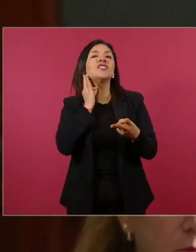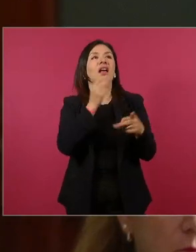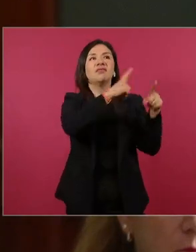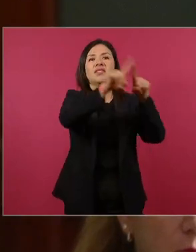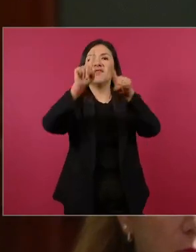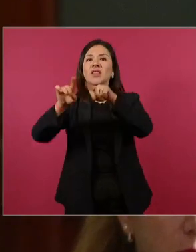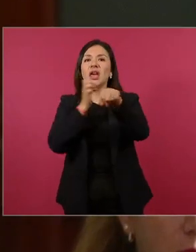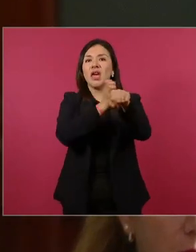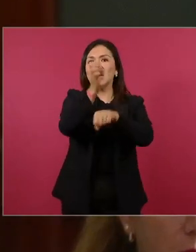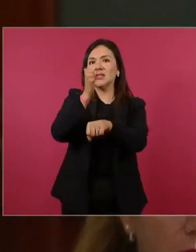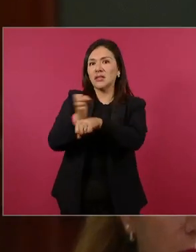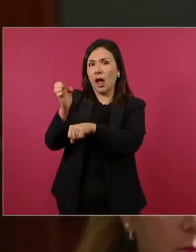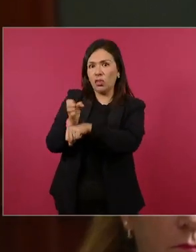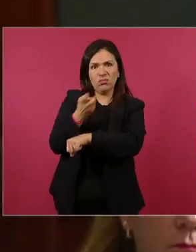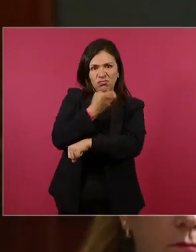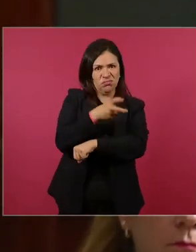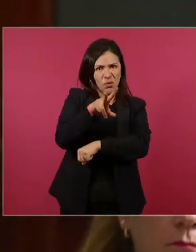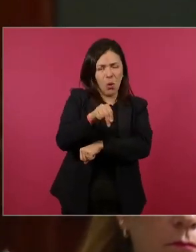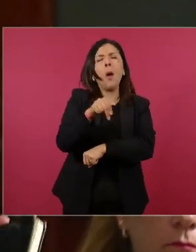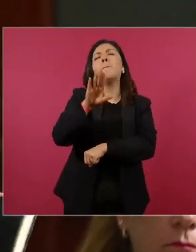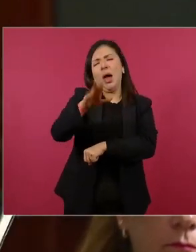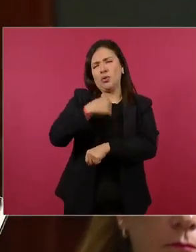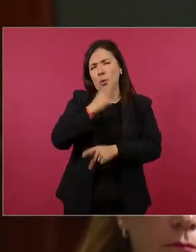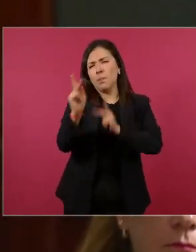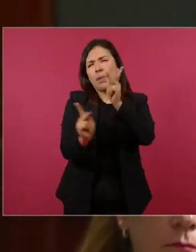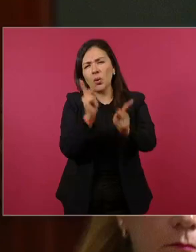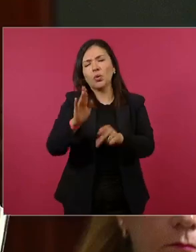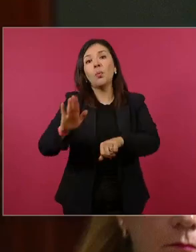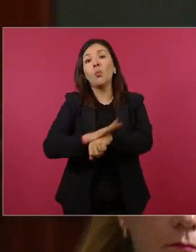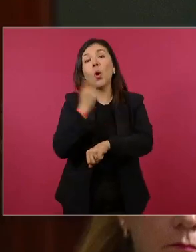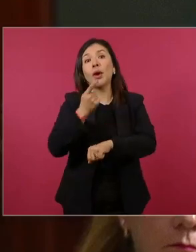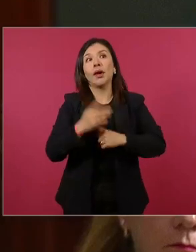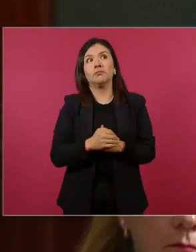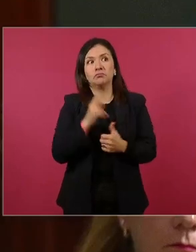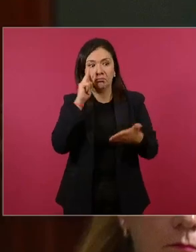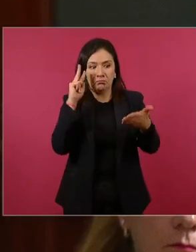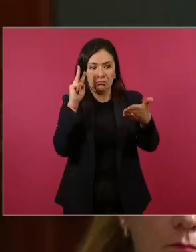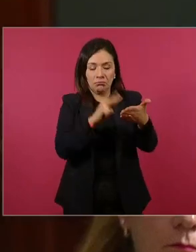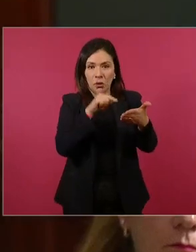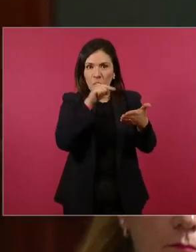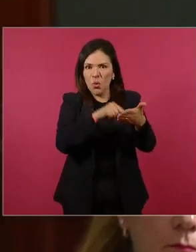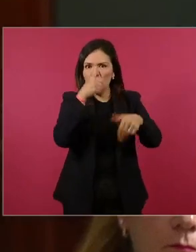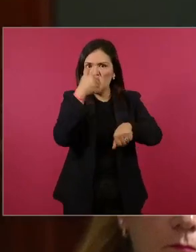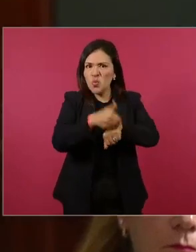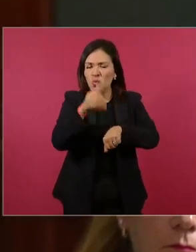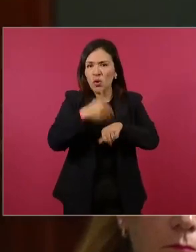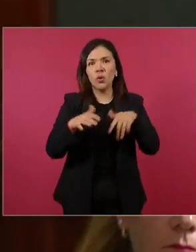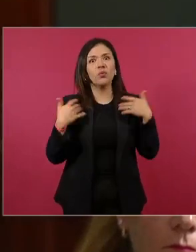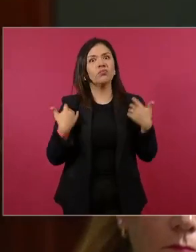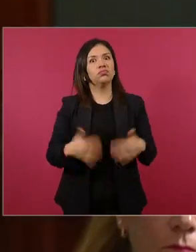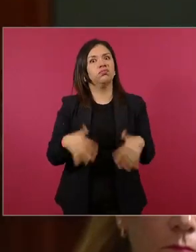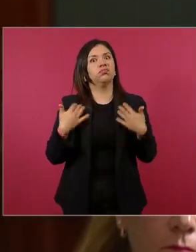estatales. Esto se lo pregunto porque los números son muy fuertes, ¿no?